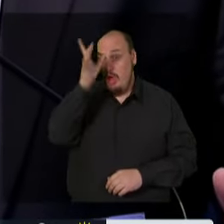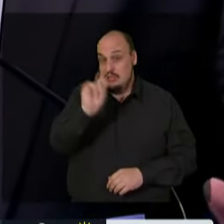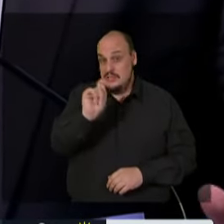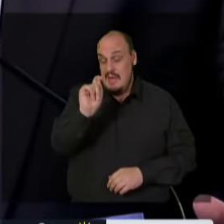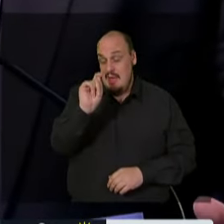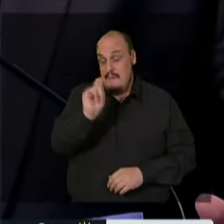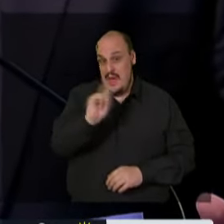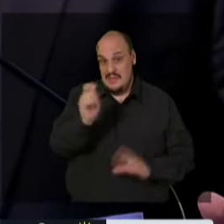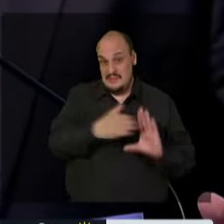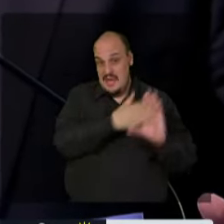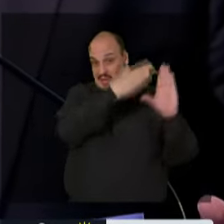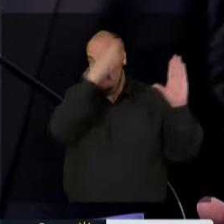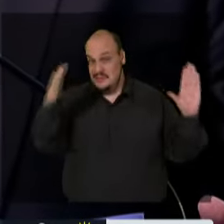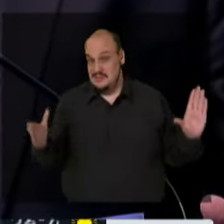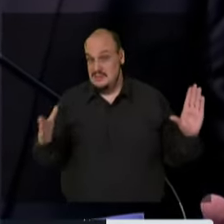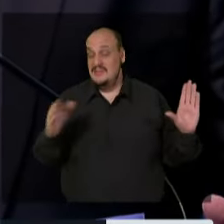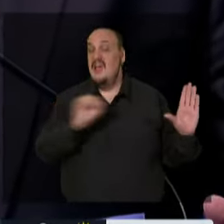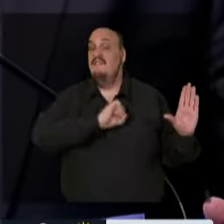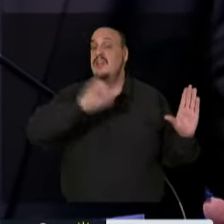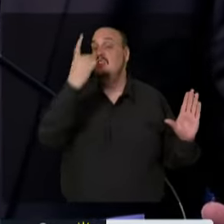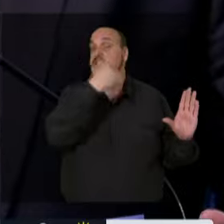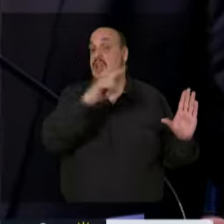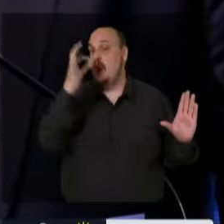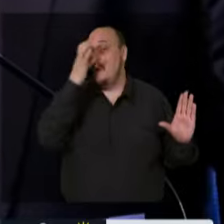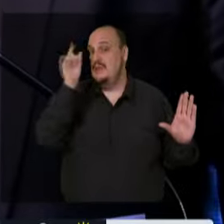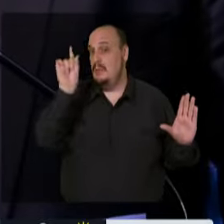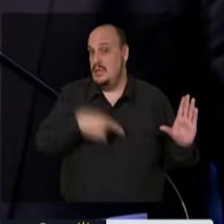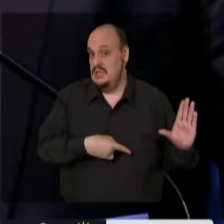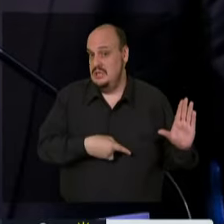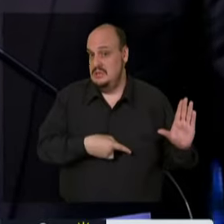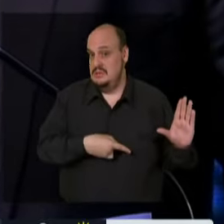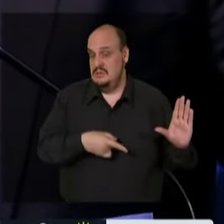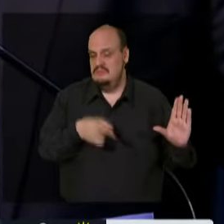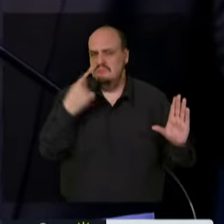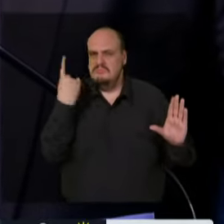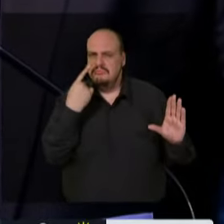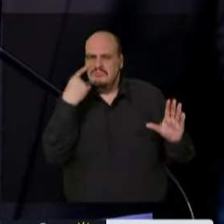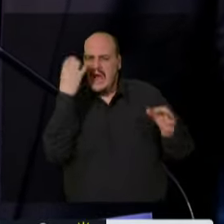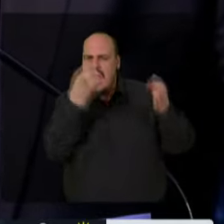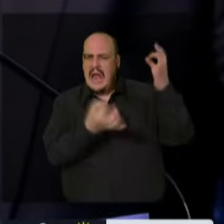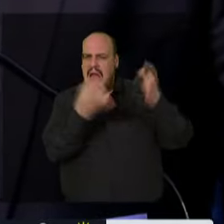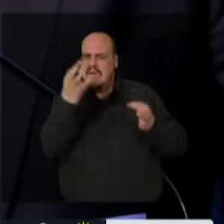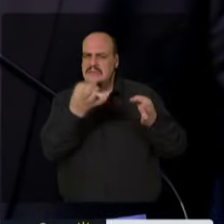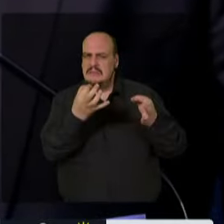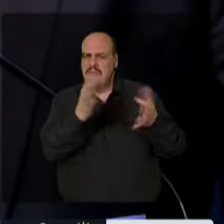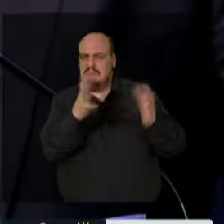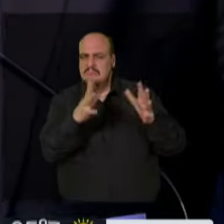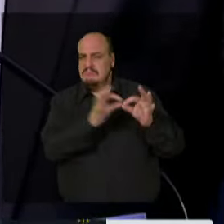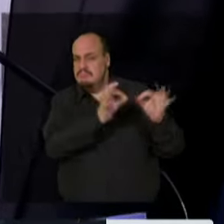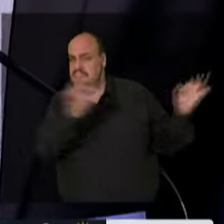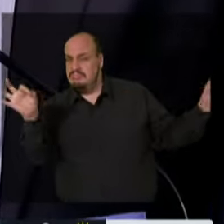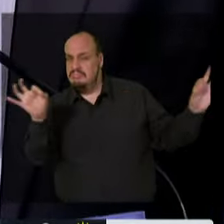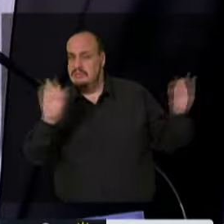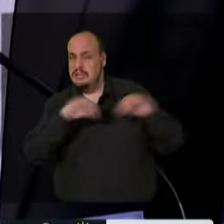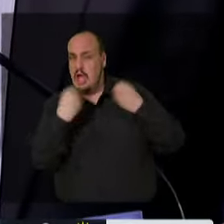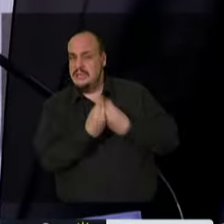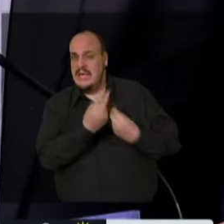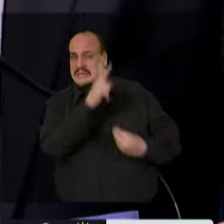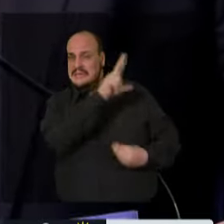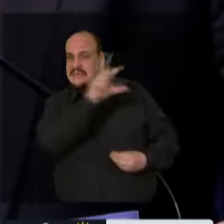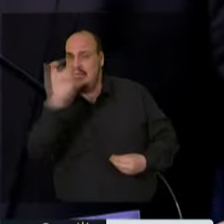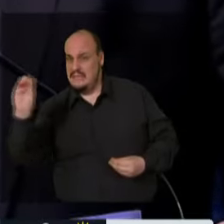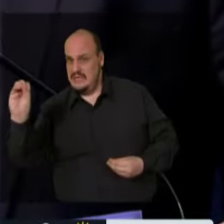inflación de 120%. Si tomamos el dato punta y lo analizamos, estamos en 300. Si miramos